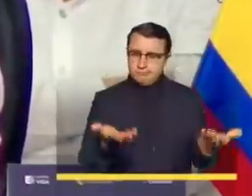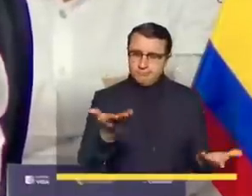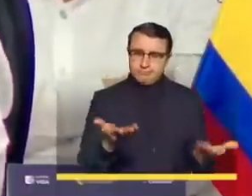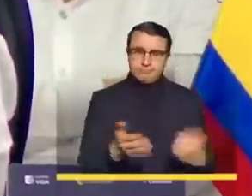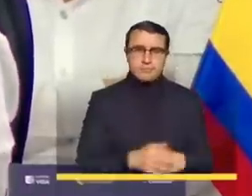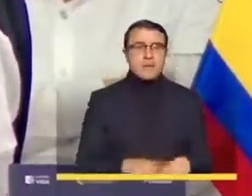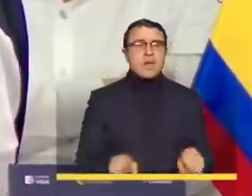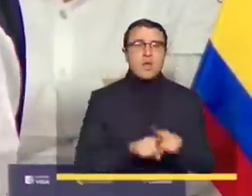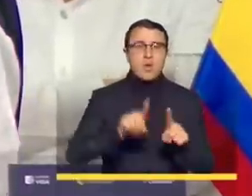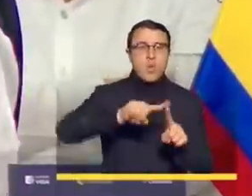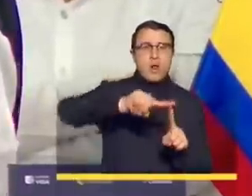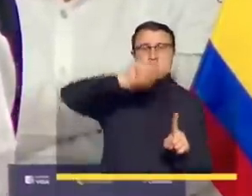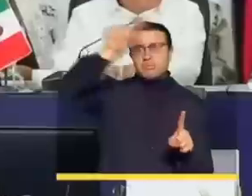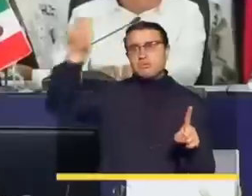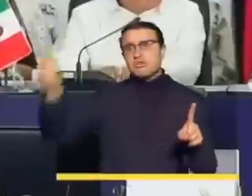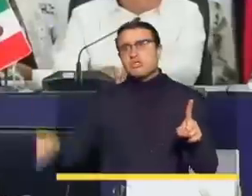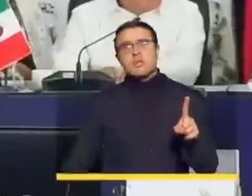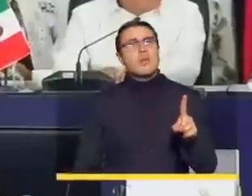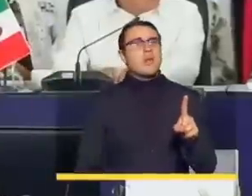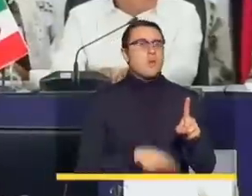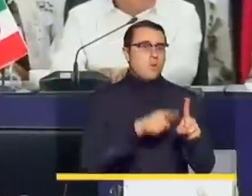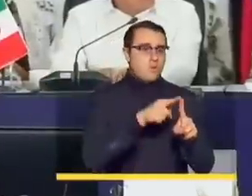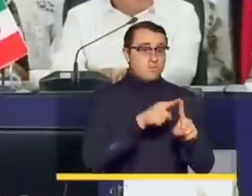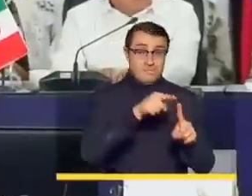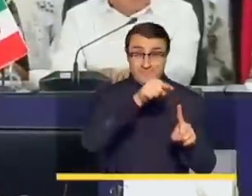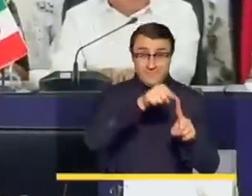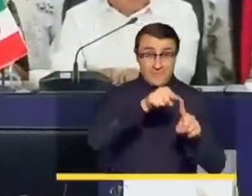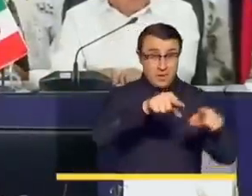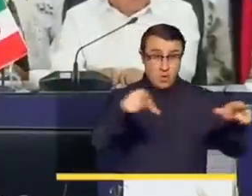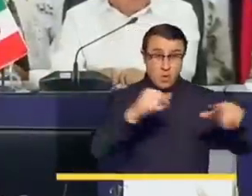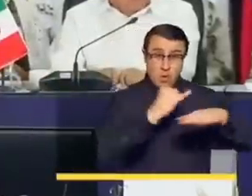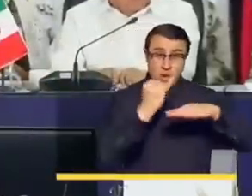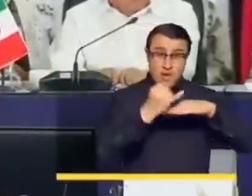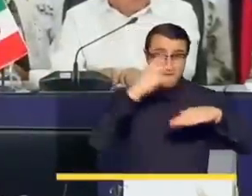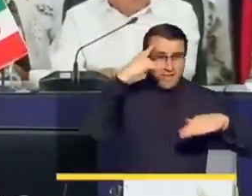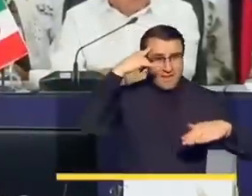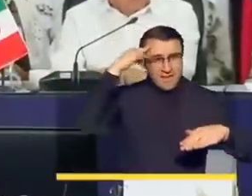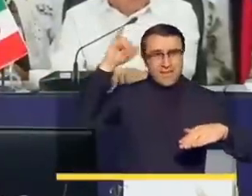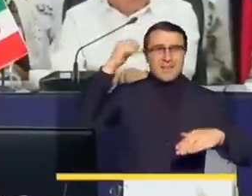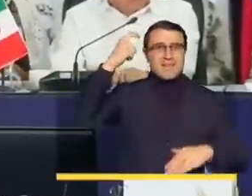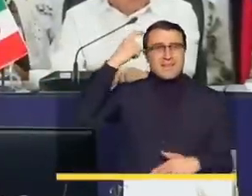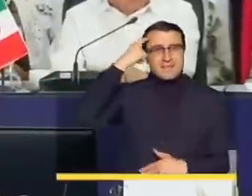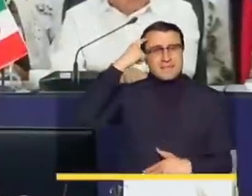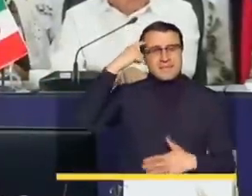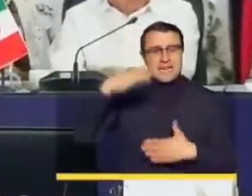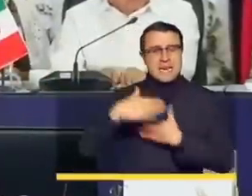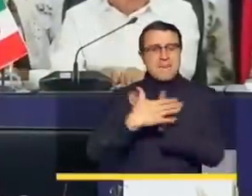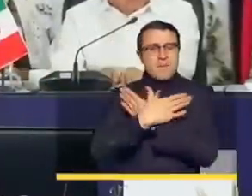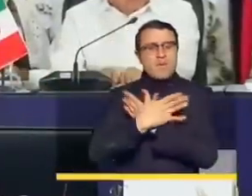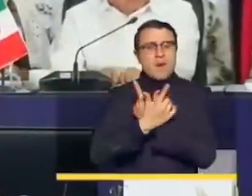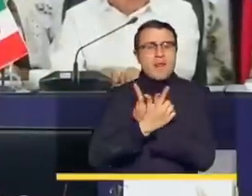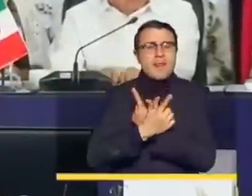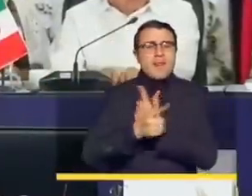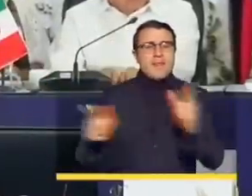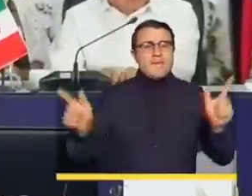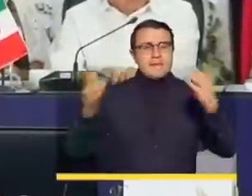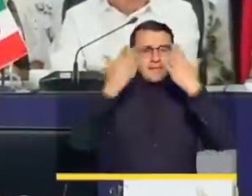círculo. Allí donde por primera vez se habló de república, de libertad, de